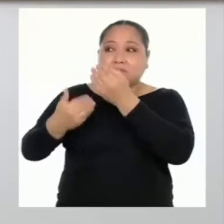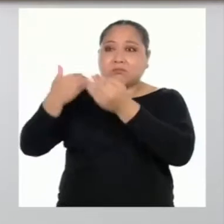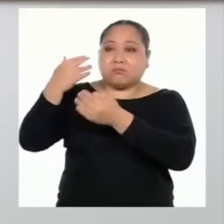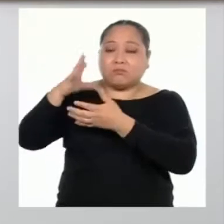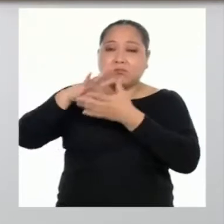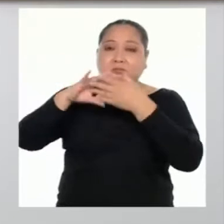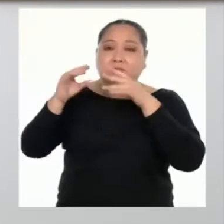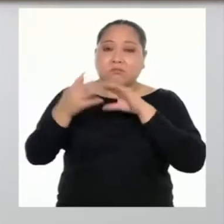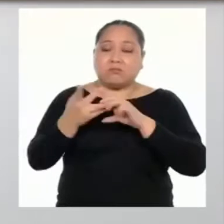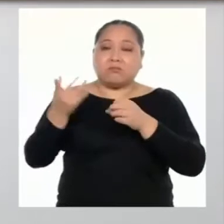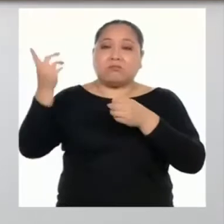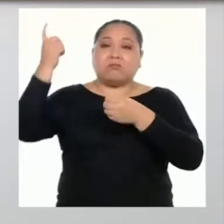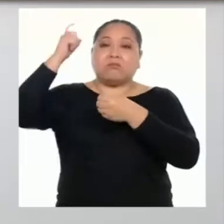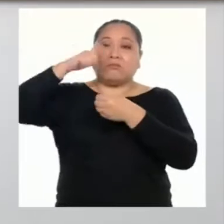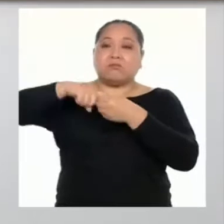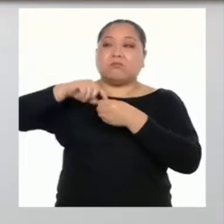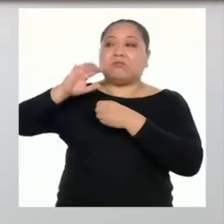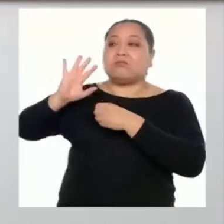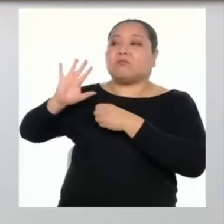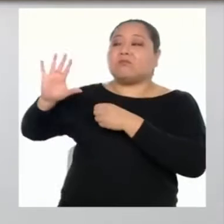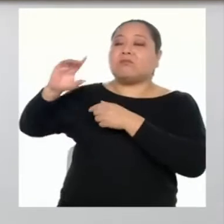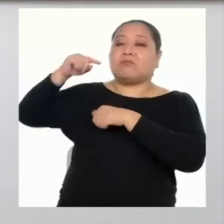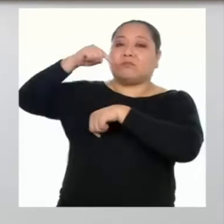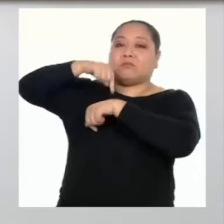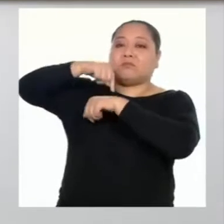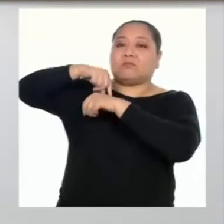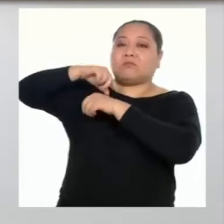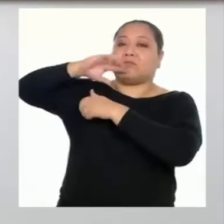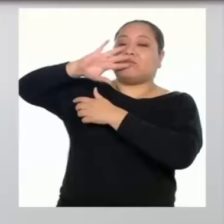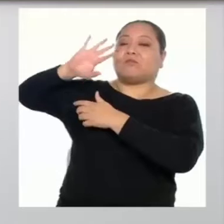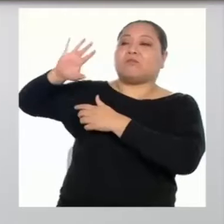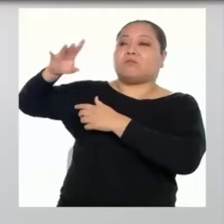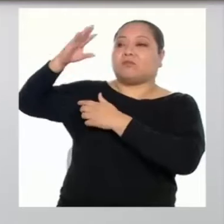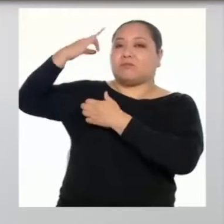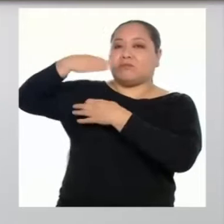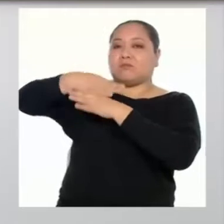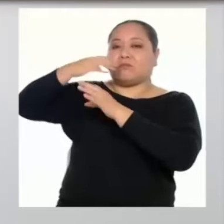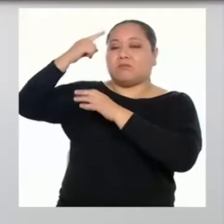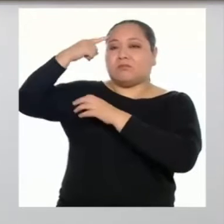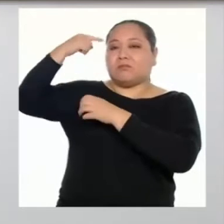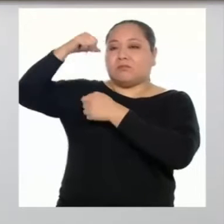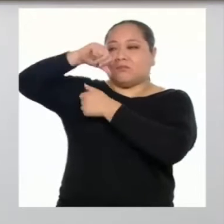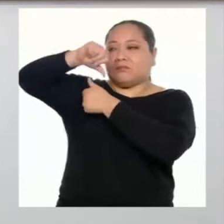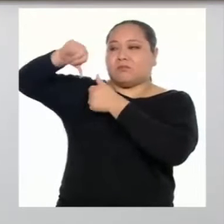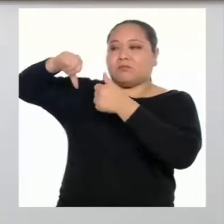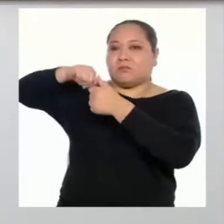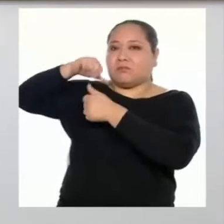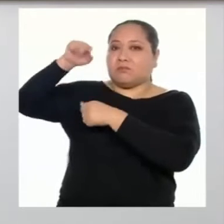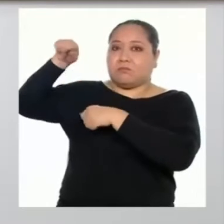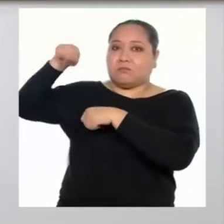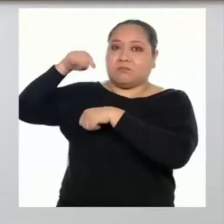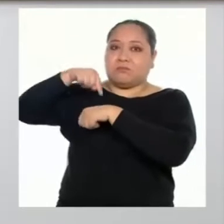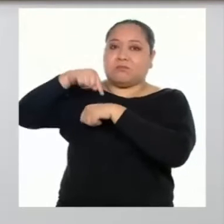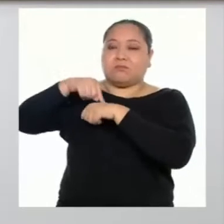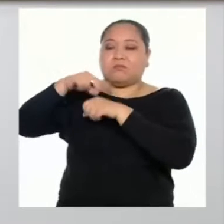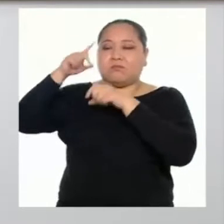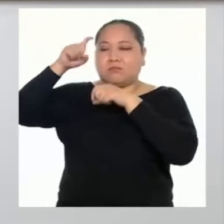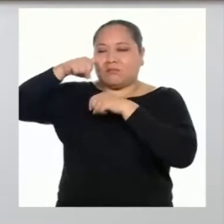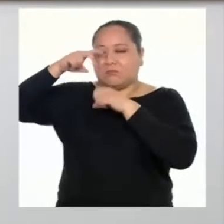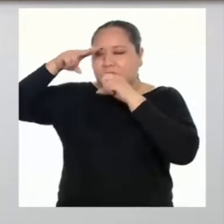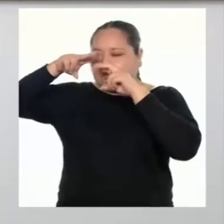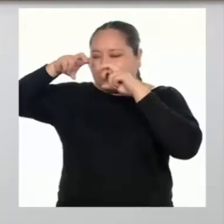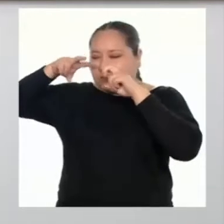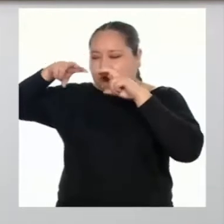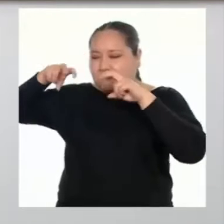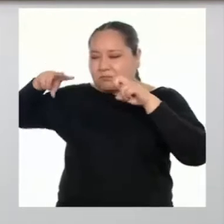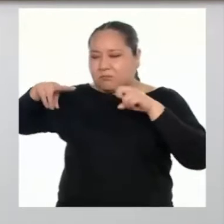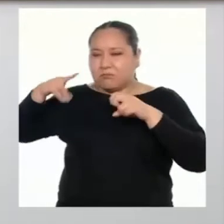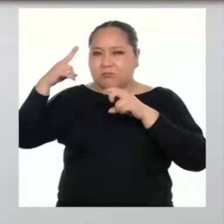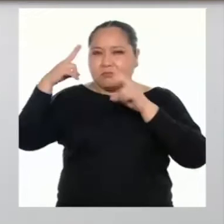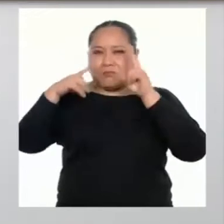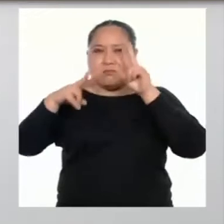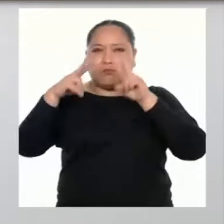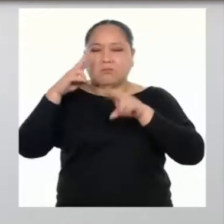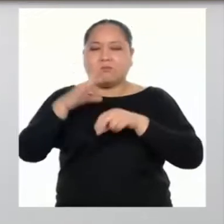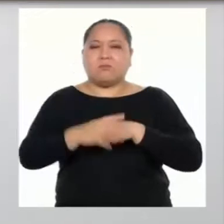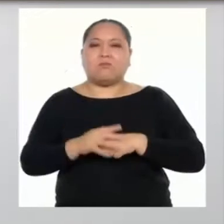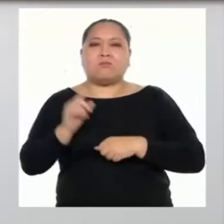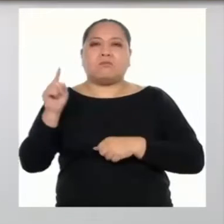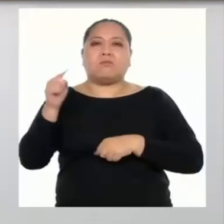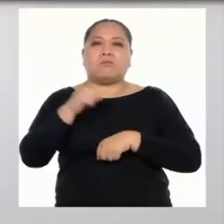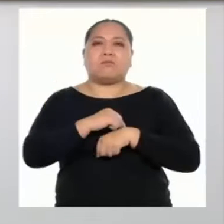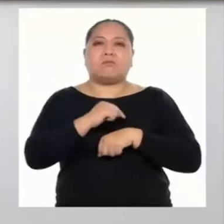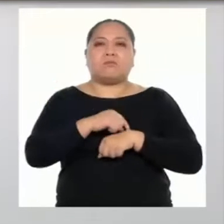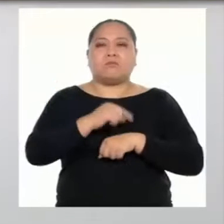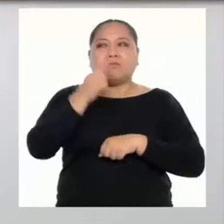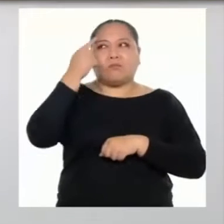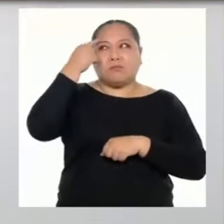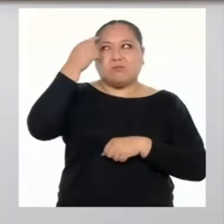historia es parte de su contexto y de su forma de pensamiento, y debemos analizarlo ubicándonos